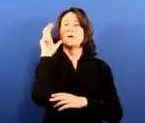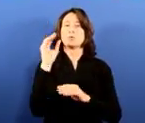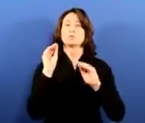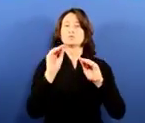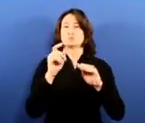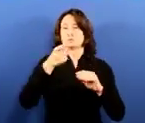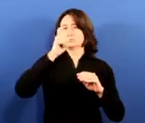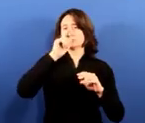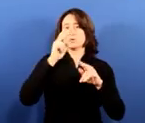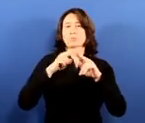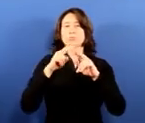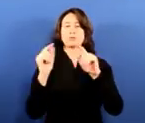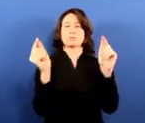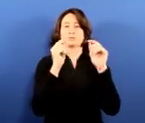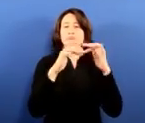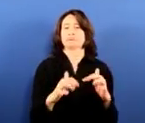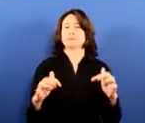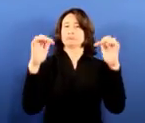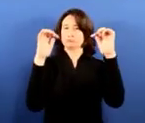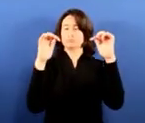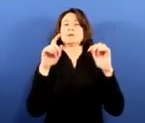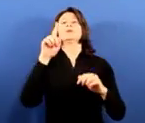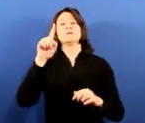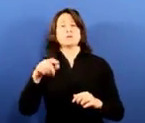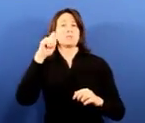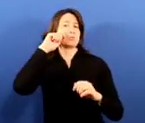alojados en el albergue Olalde situado en la localidad vizcaína de